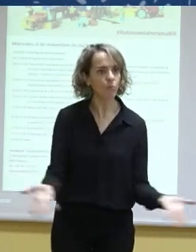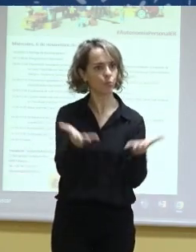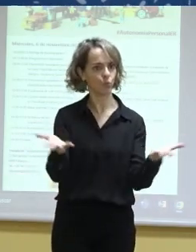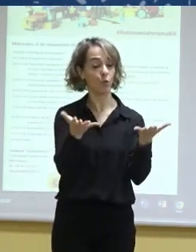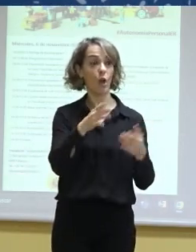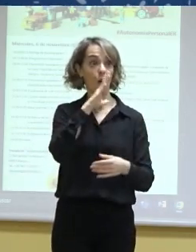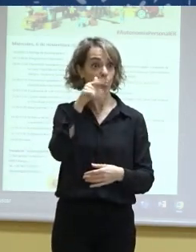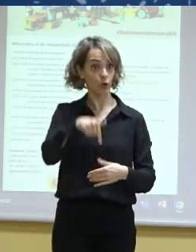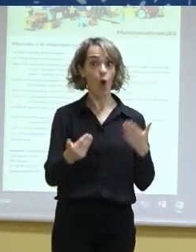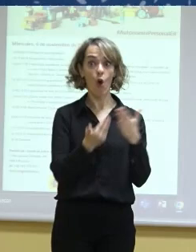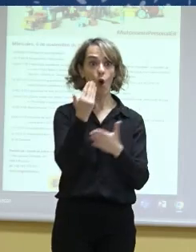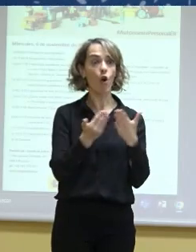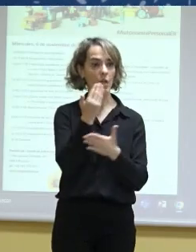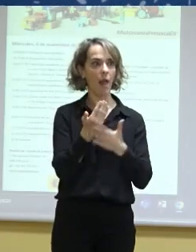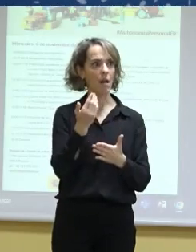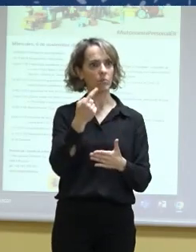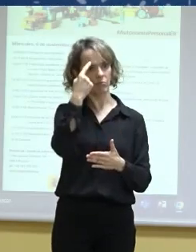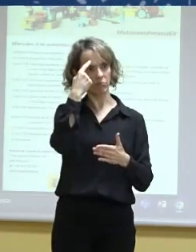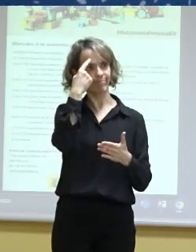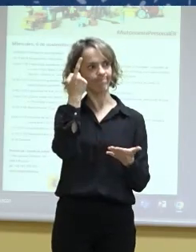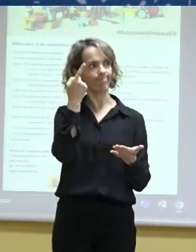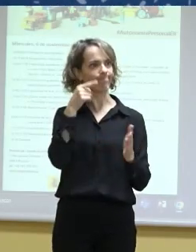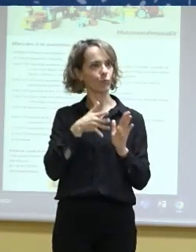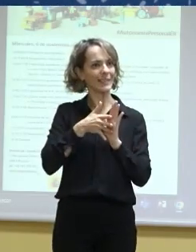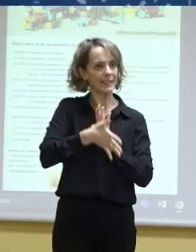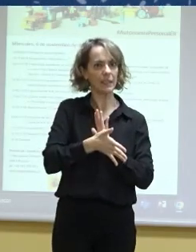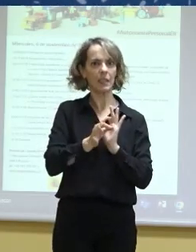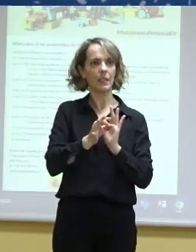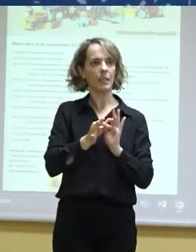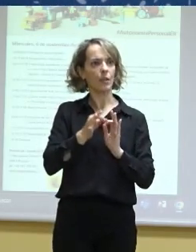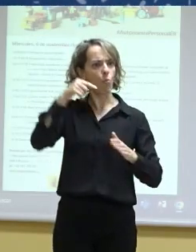esta jornada tiene un sentido muy profundo